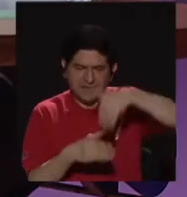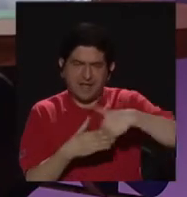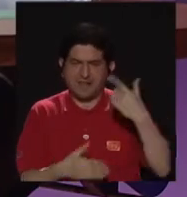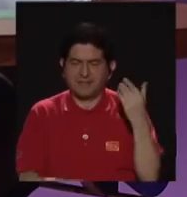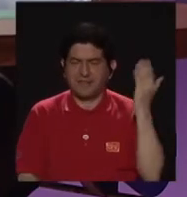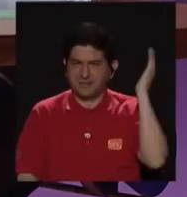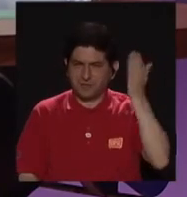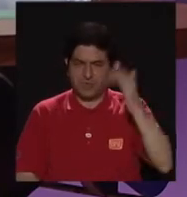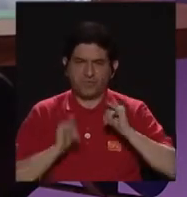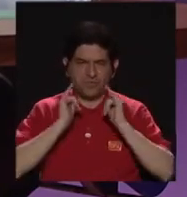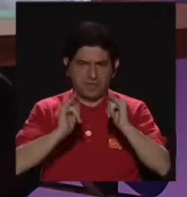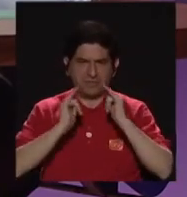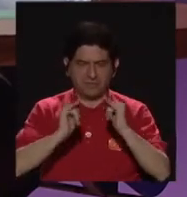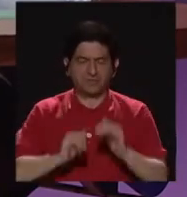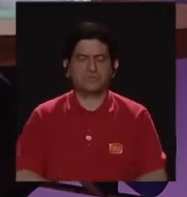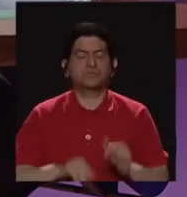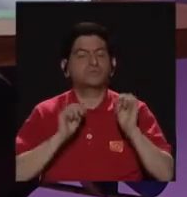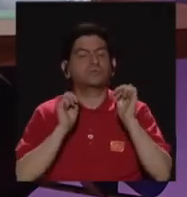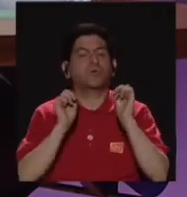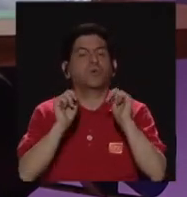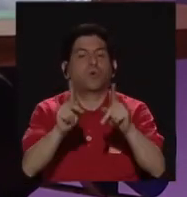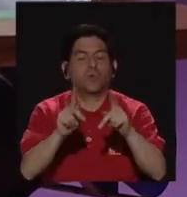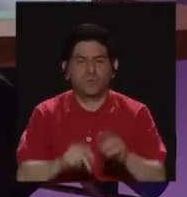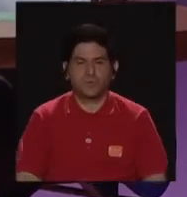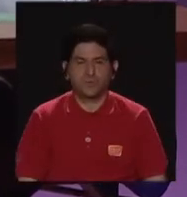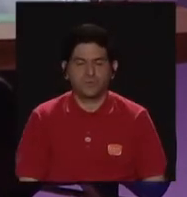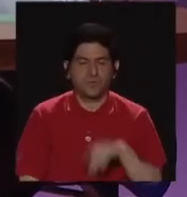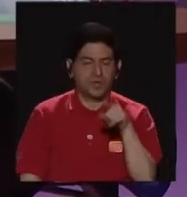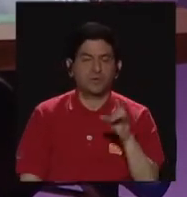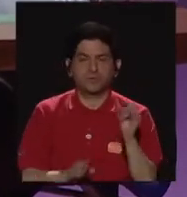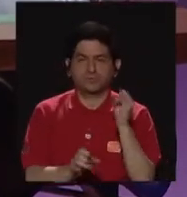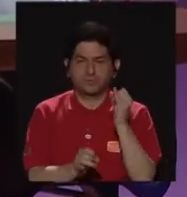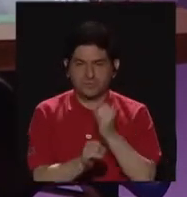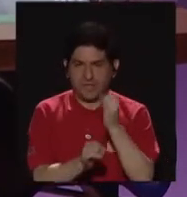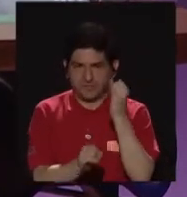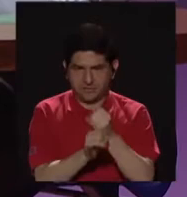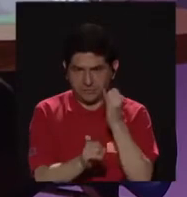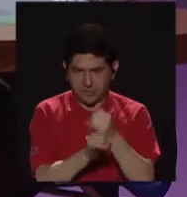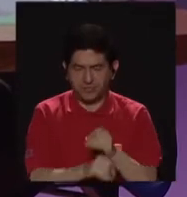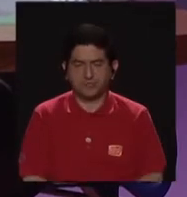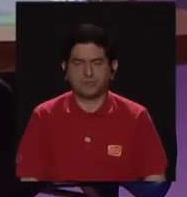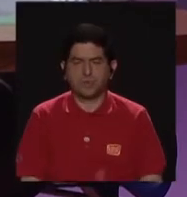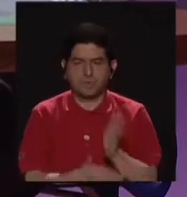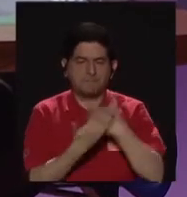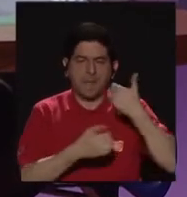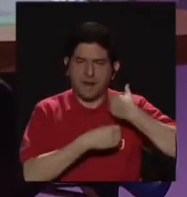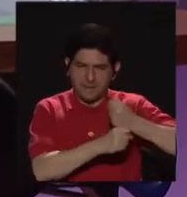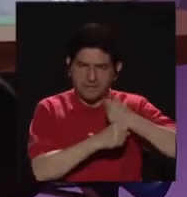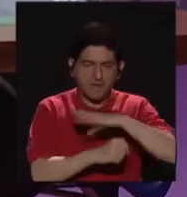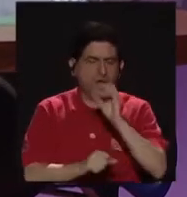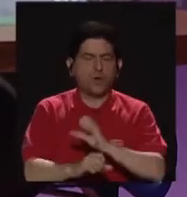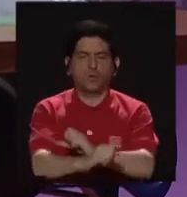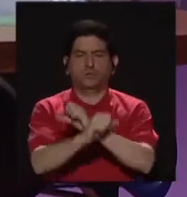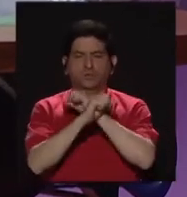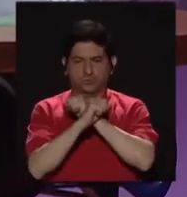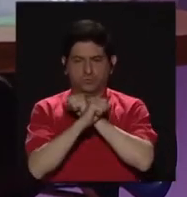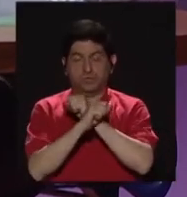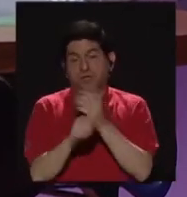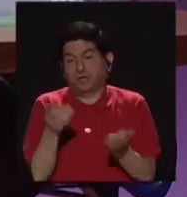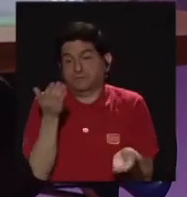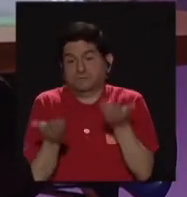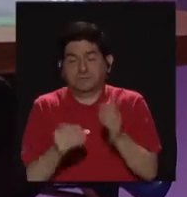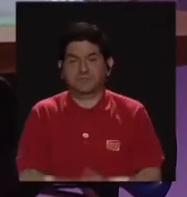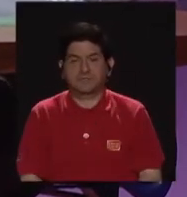discurso de igualdad porque te dan cabida dentro de una institución como él o militar o la seguridad digamos